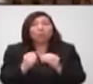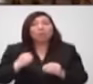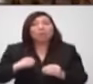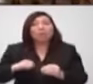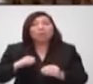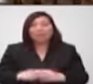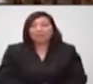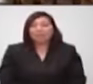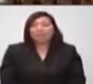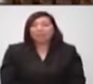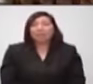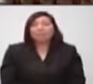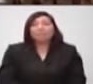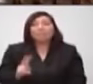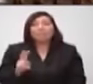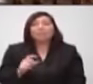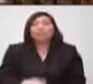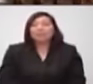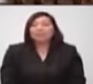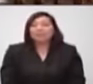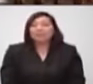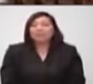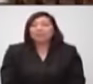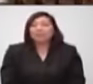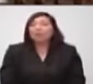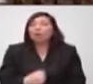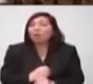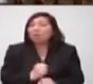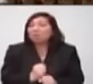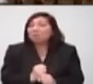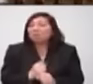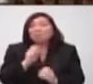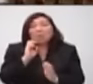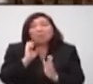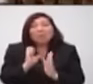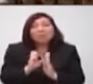alcalde de Villa El Salvador, Guido Iñigo, obras que,